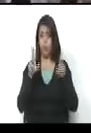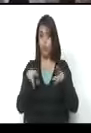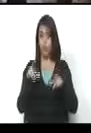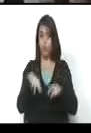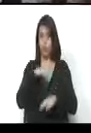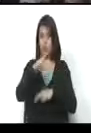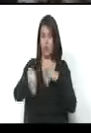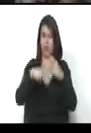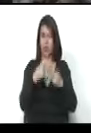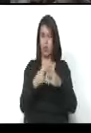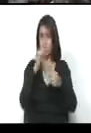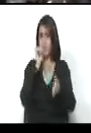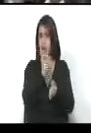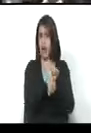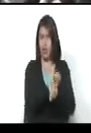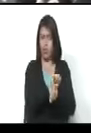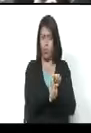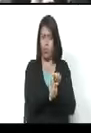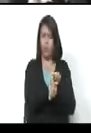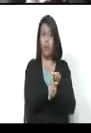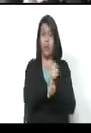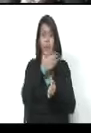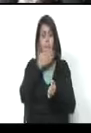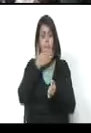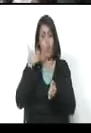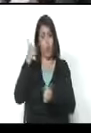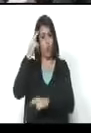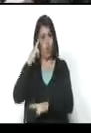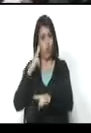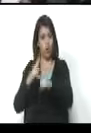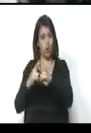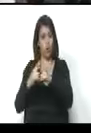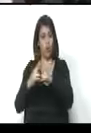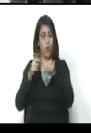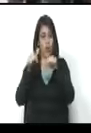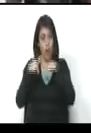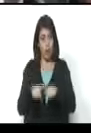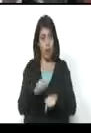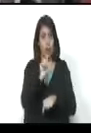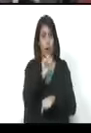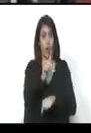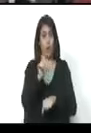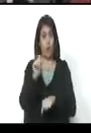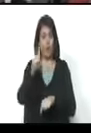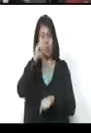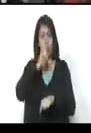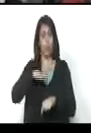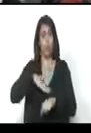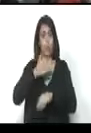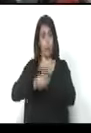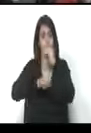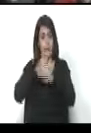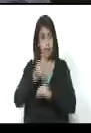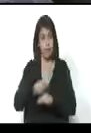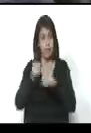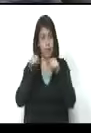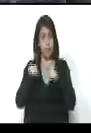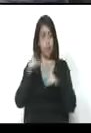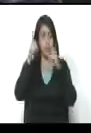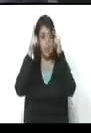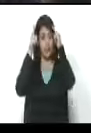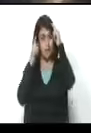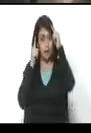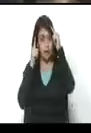más esclavos. Así que el mejor homenaje en estos 11 años que le podemos hacer a